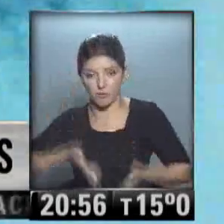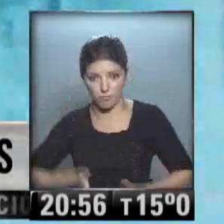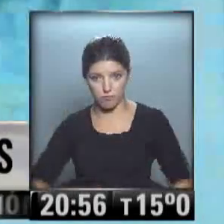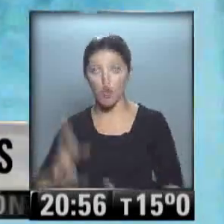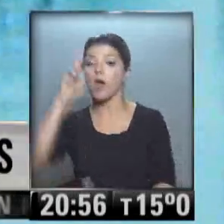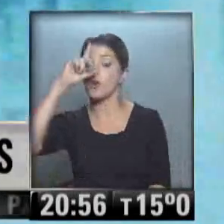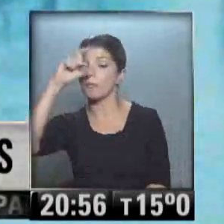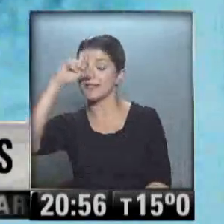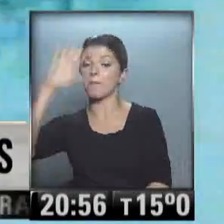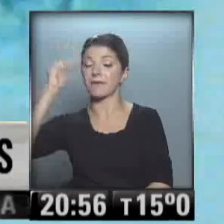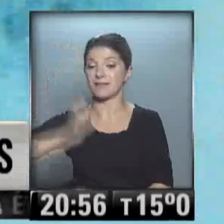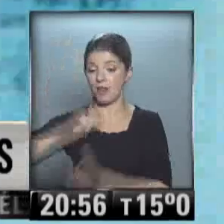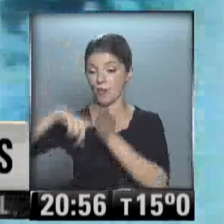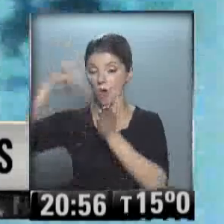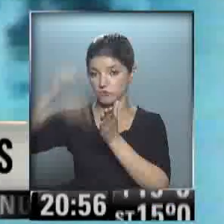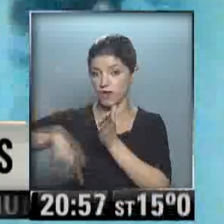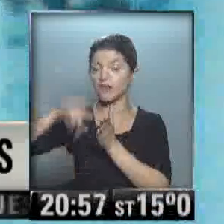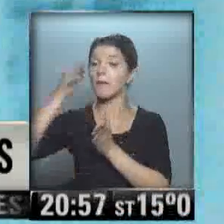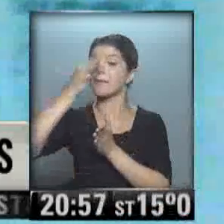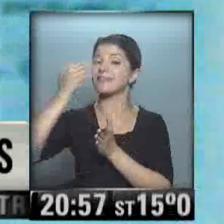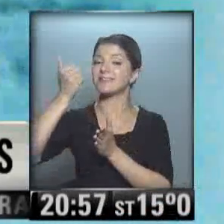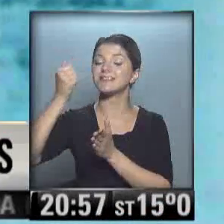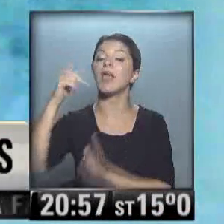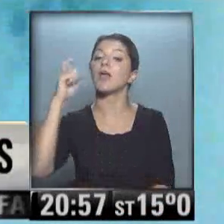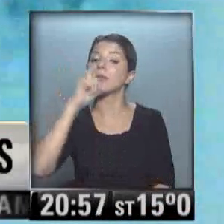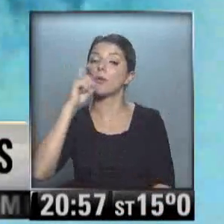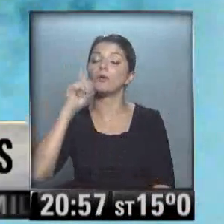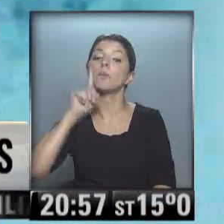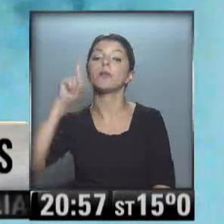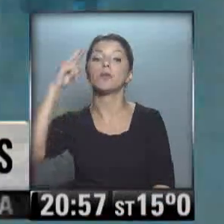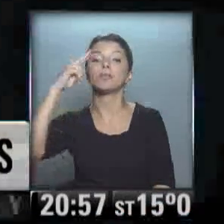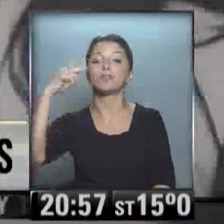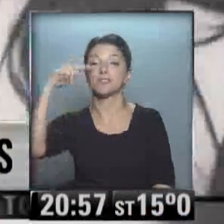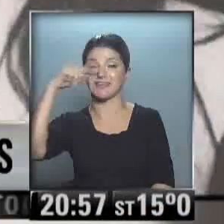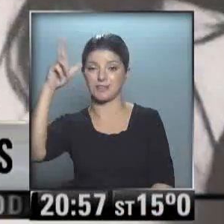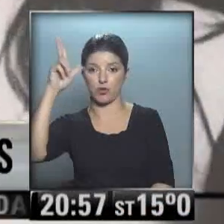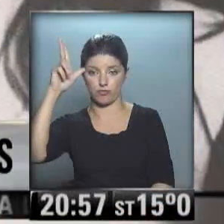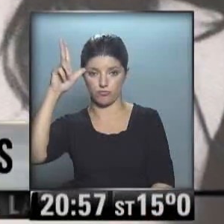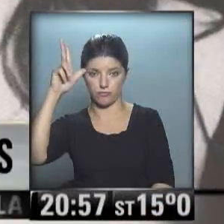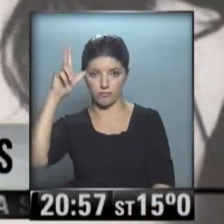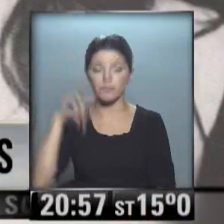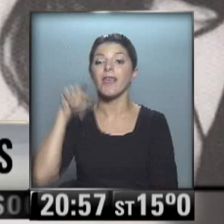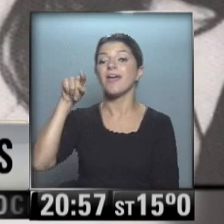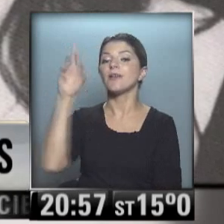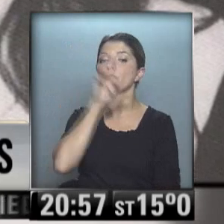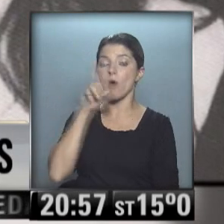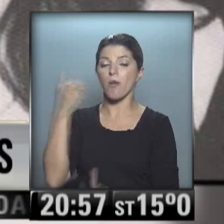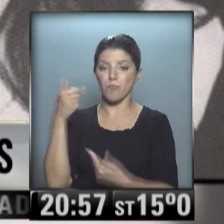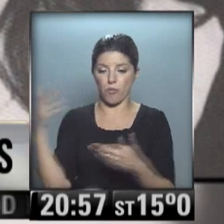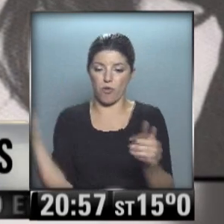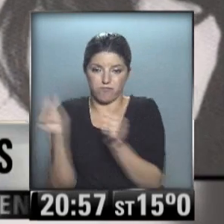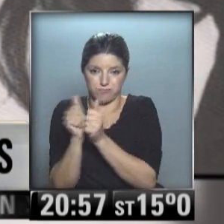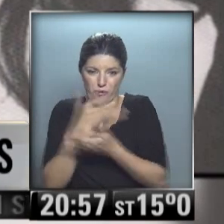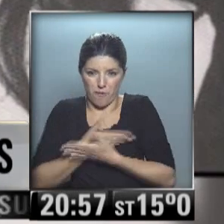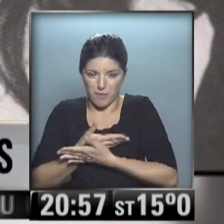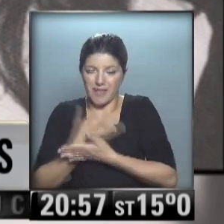Hospital Militar de Buenos Aires el 26 de junio de 1978. Laura pudo estar con su hijo tan